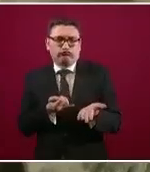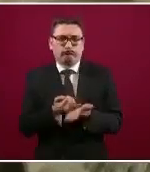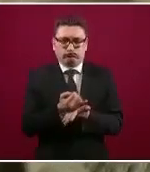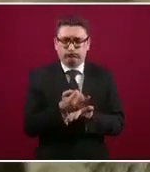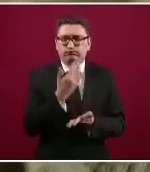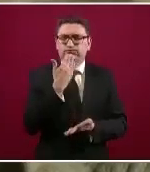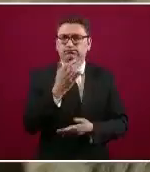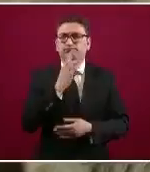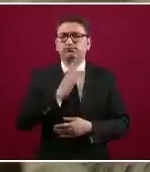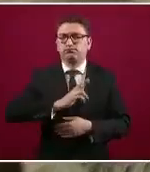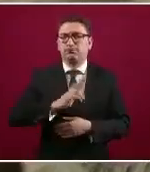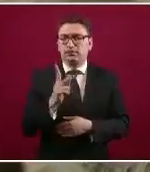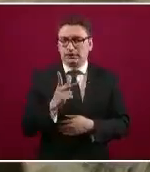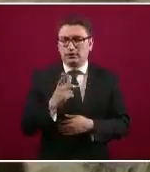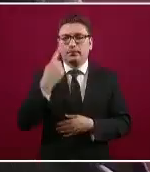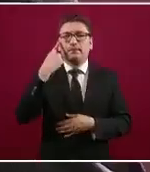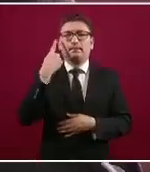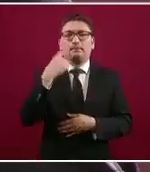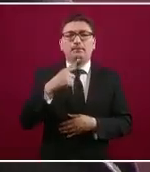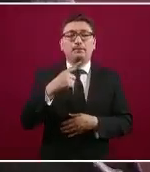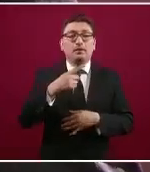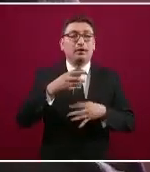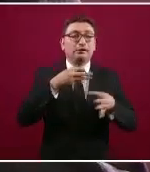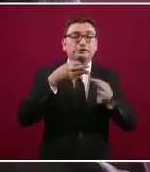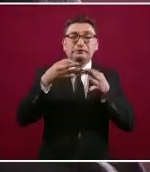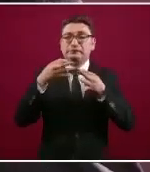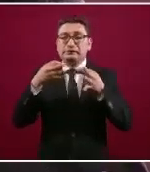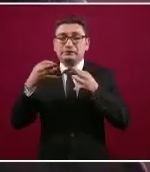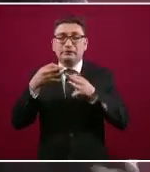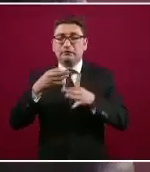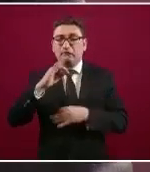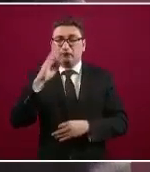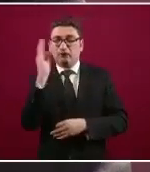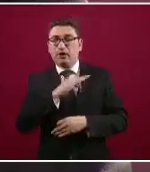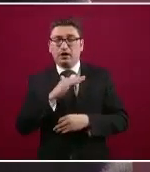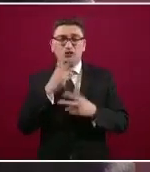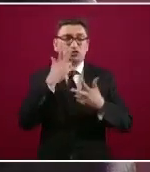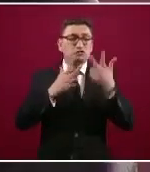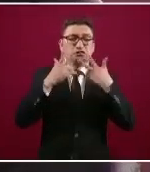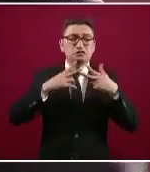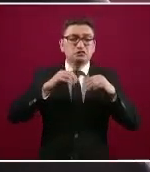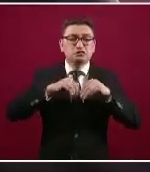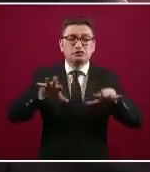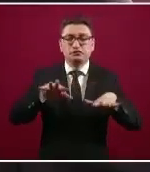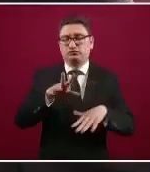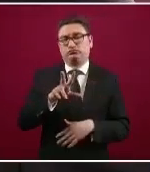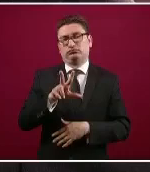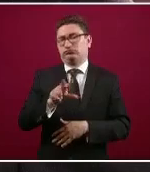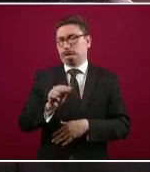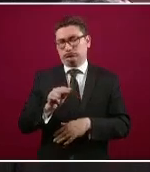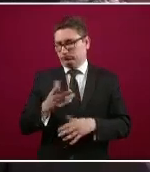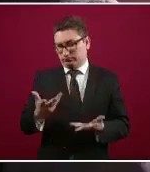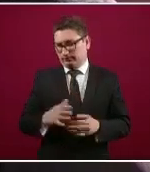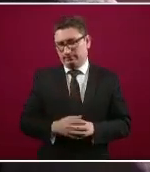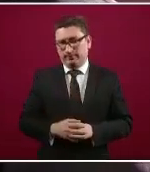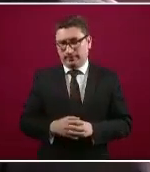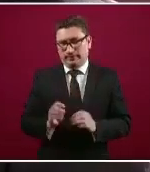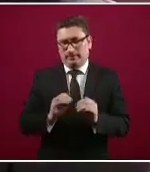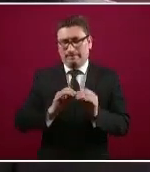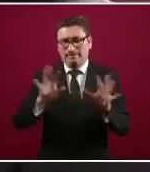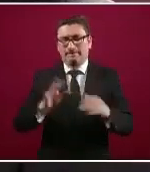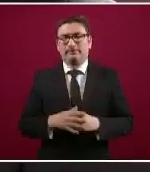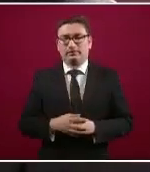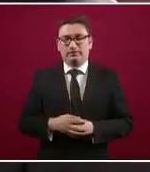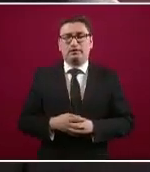supuesto, evitando las noticias falsas y los rumores que generan, por supuesto, desinformación y en